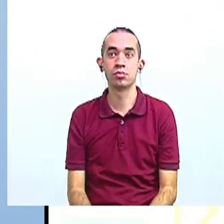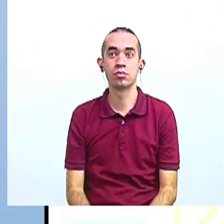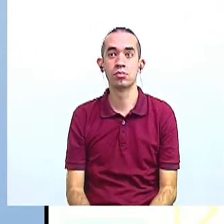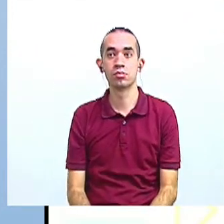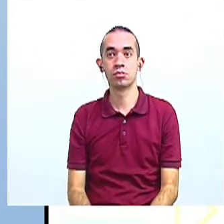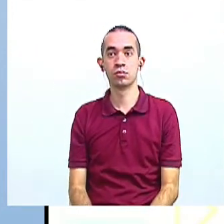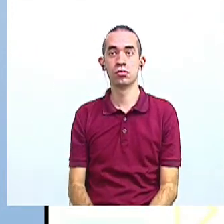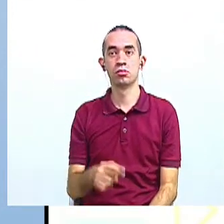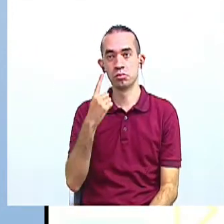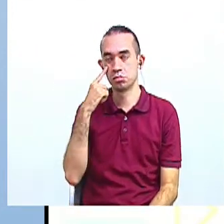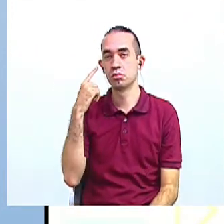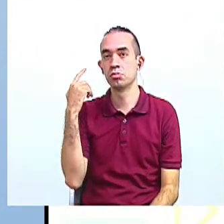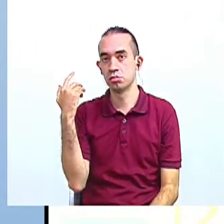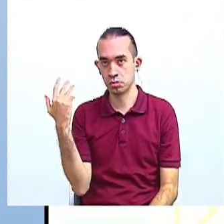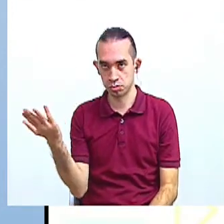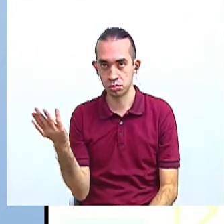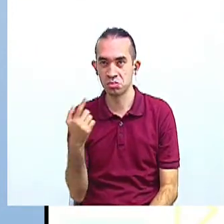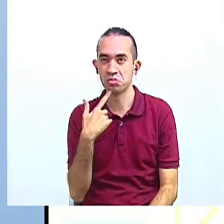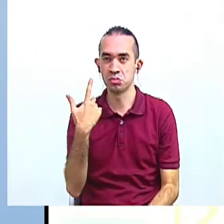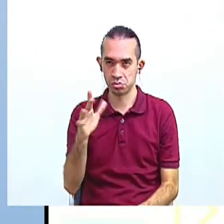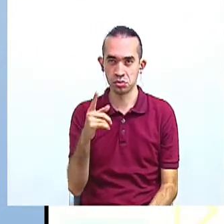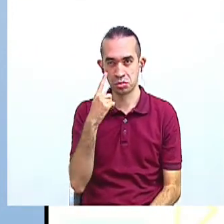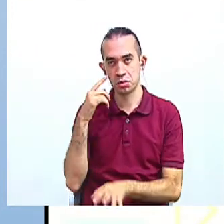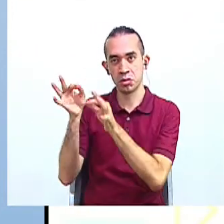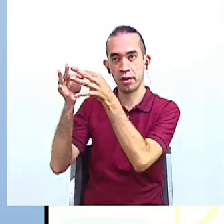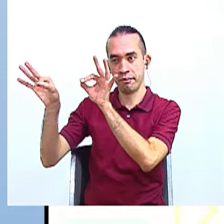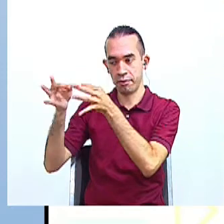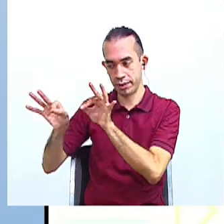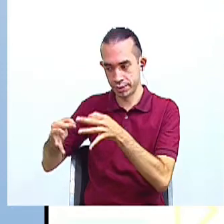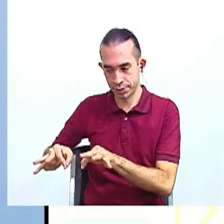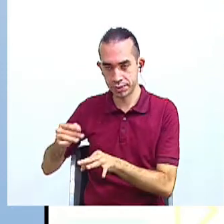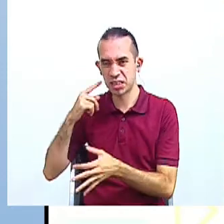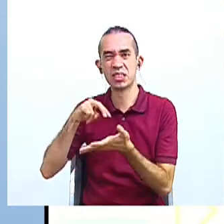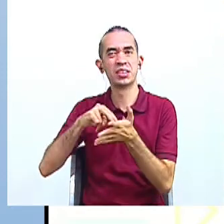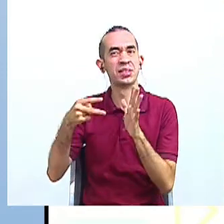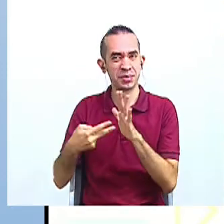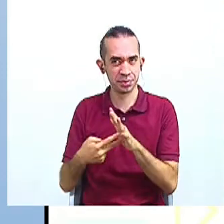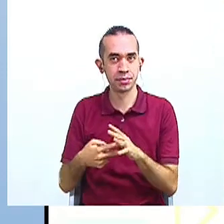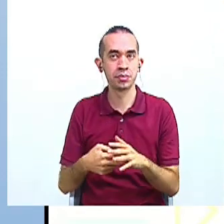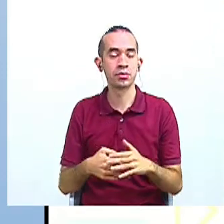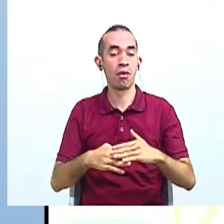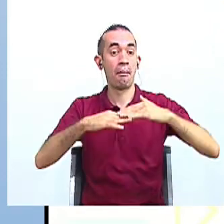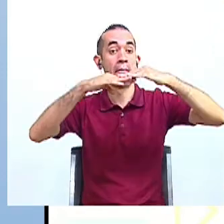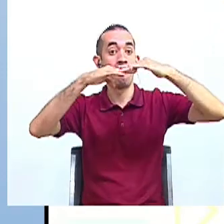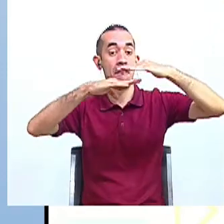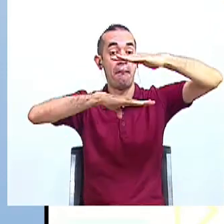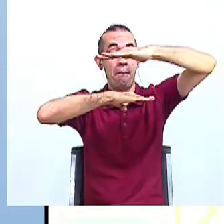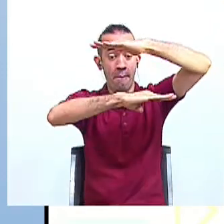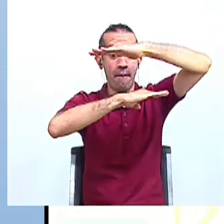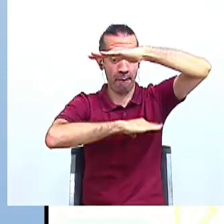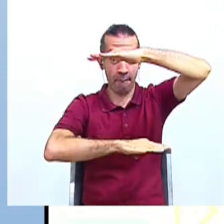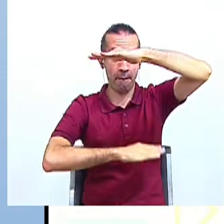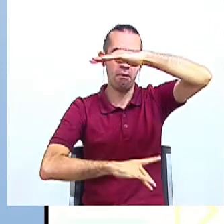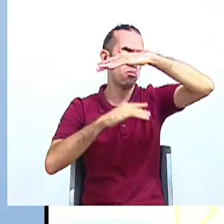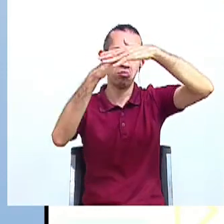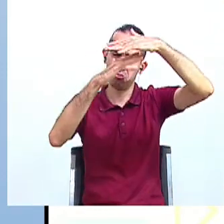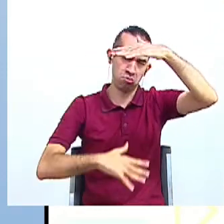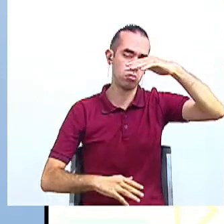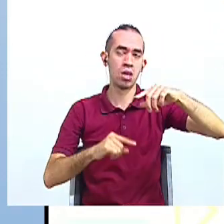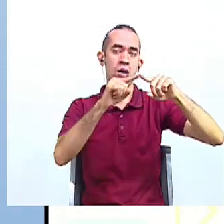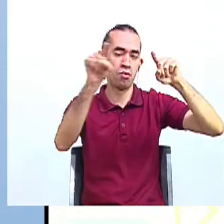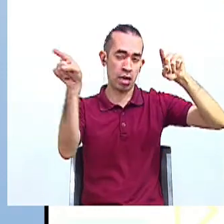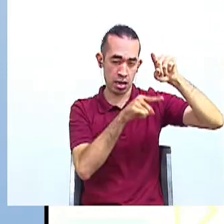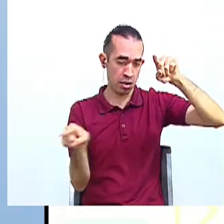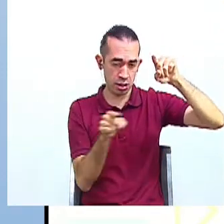indicamos ahí lo que antes señalamos. Esto sucede cuando las rectas paralelas, dos o más,